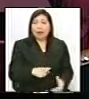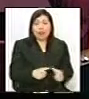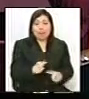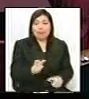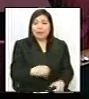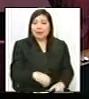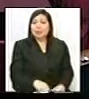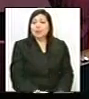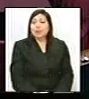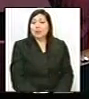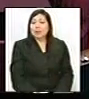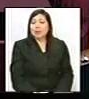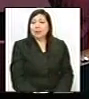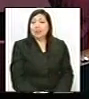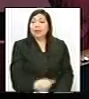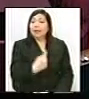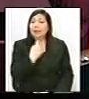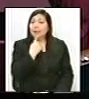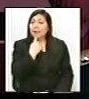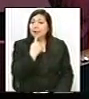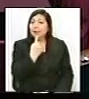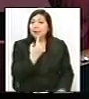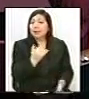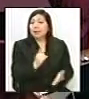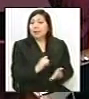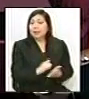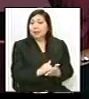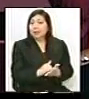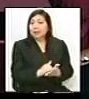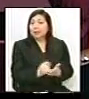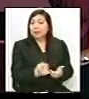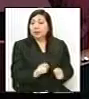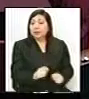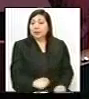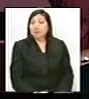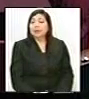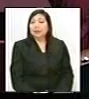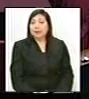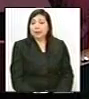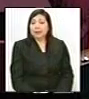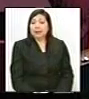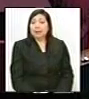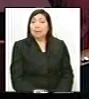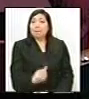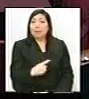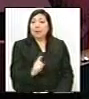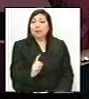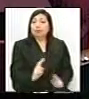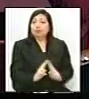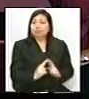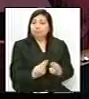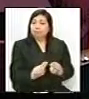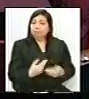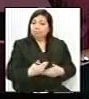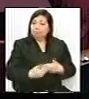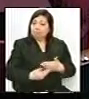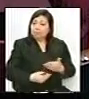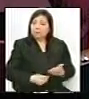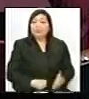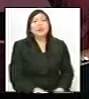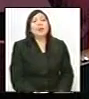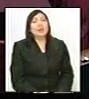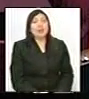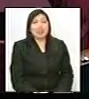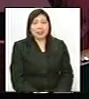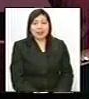población. Hay que indicar que se ha suspendido por breves instantes para que la sesión obviamente